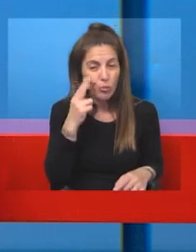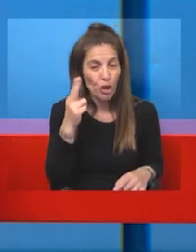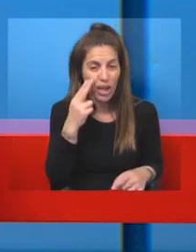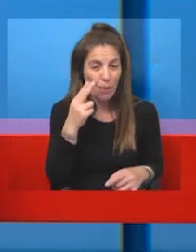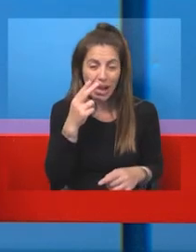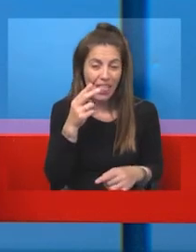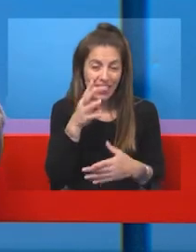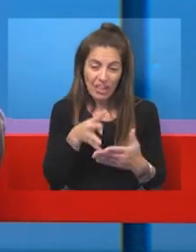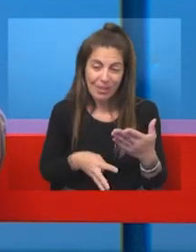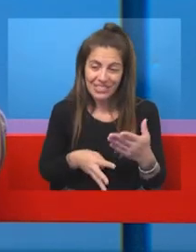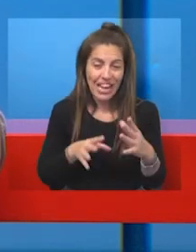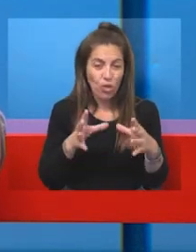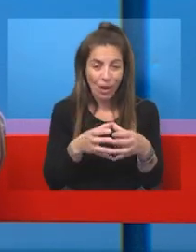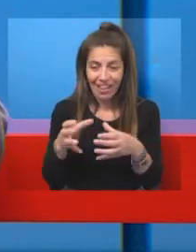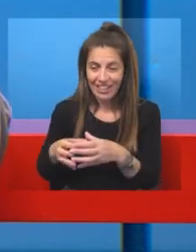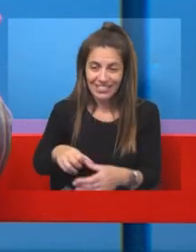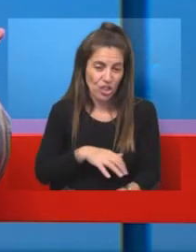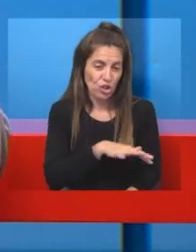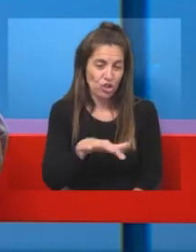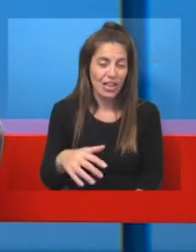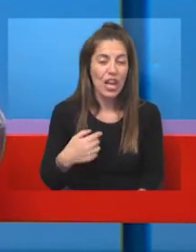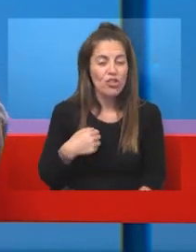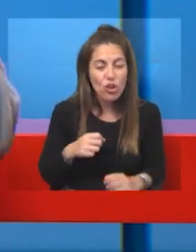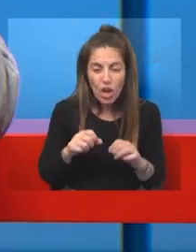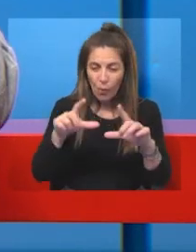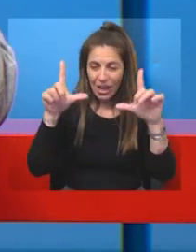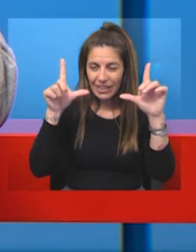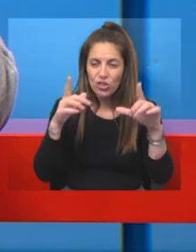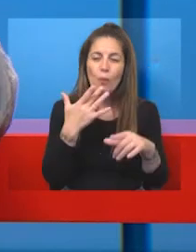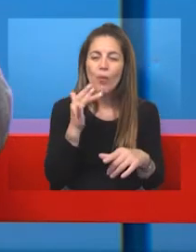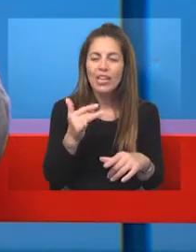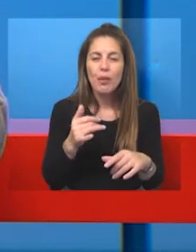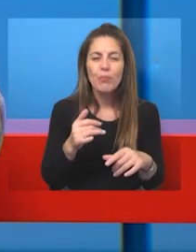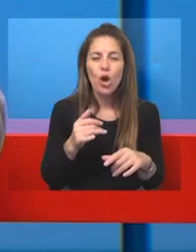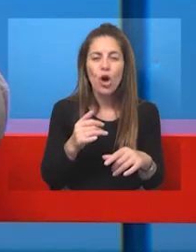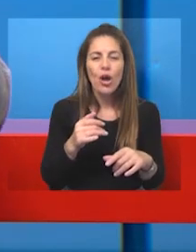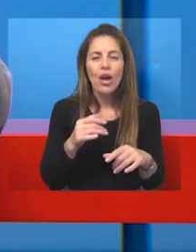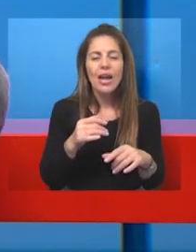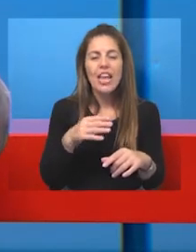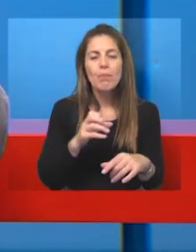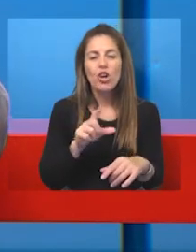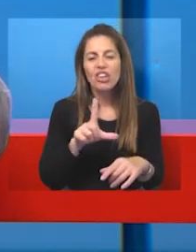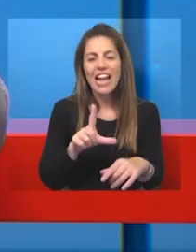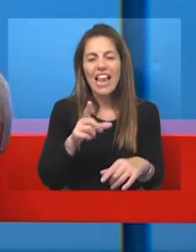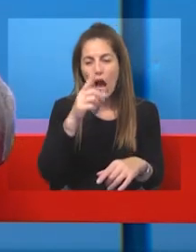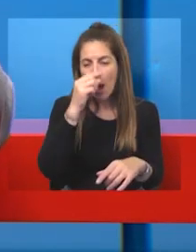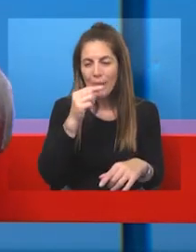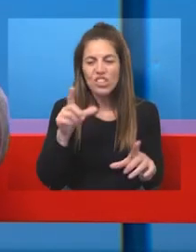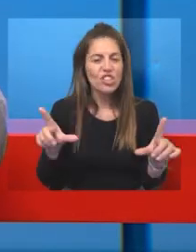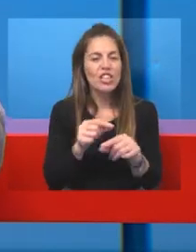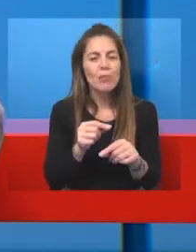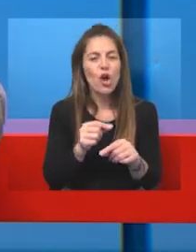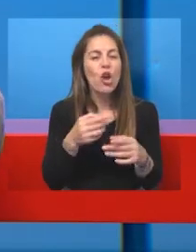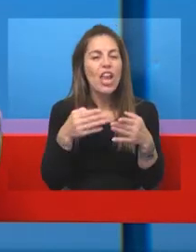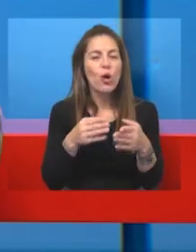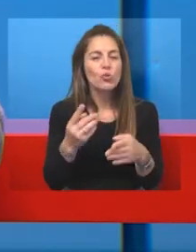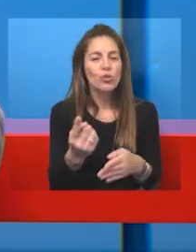sociales hay un tema a nosotros nos llamó mucho la atención por ejemplo en el portal amarillo que se haya cerrado la consulta ambulatoria